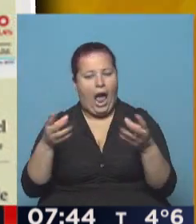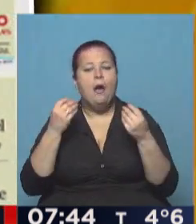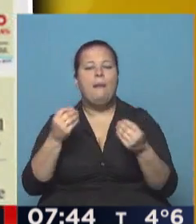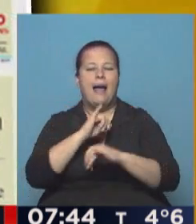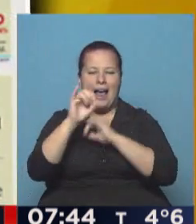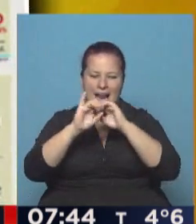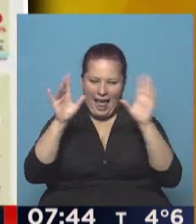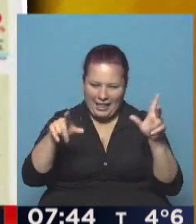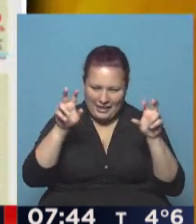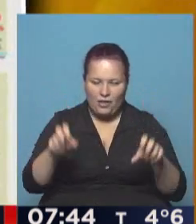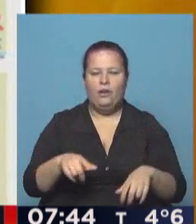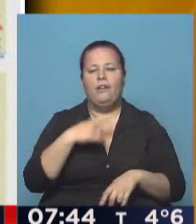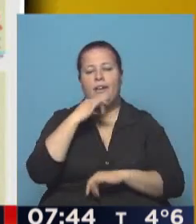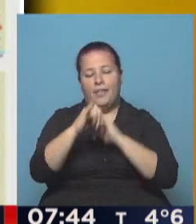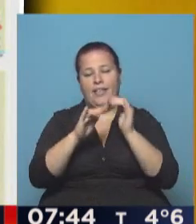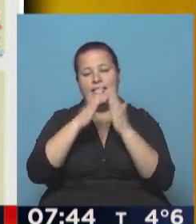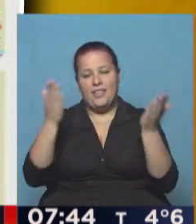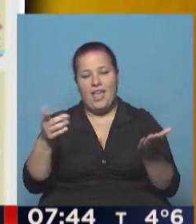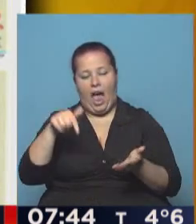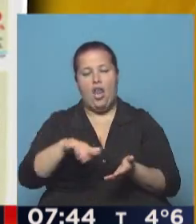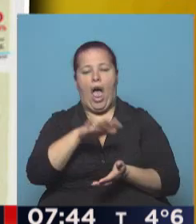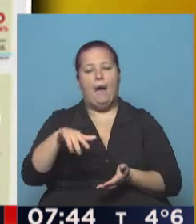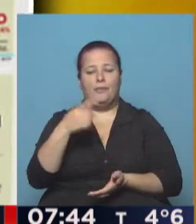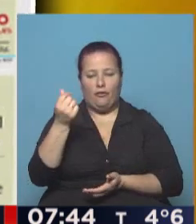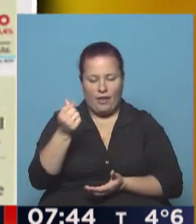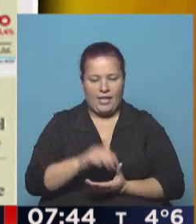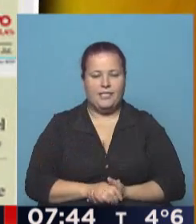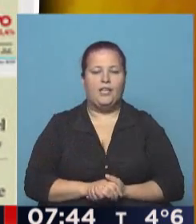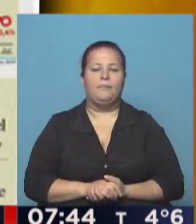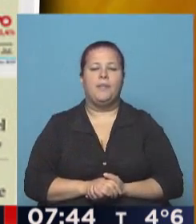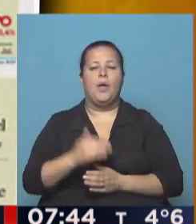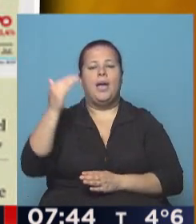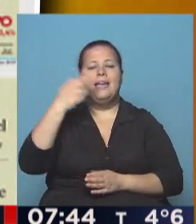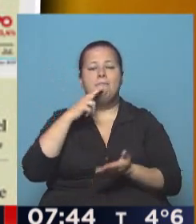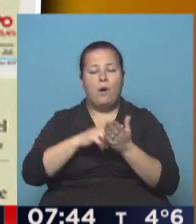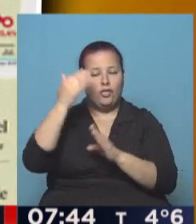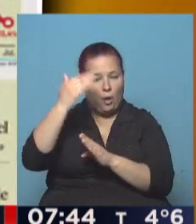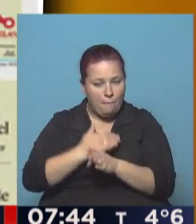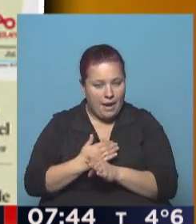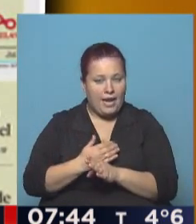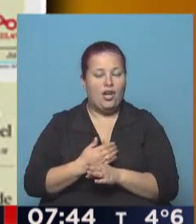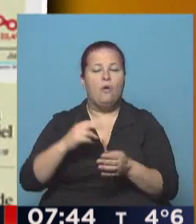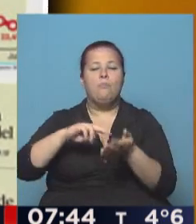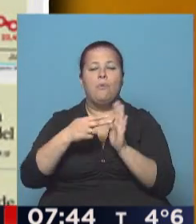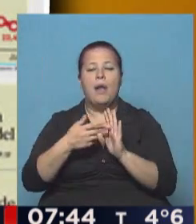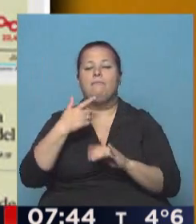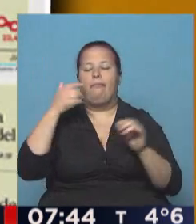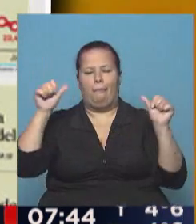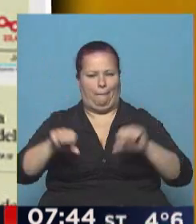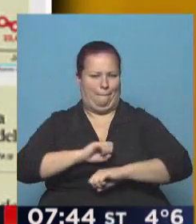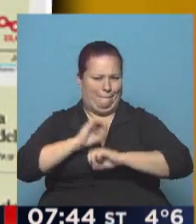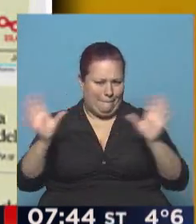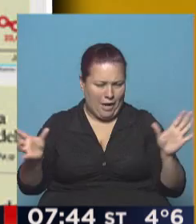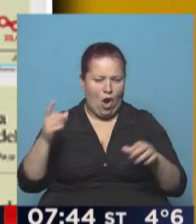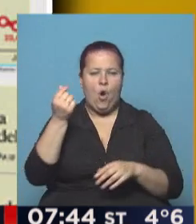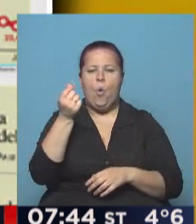para explicar este título, así lo destaca esta mañana Ámbito Financiero. La rebaja de impuestos y la recesión debilitaron aún más